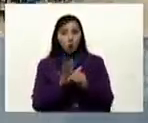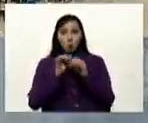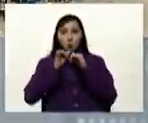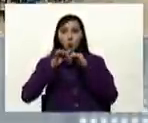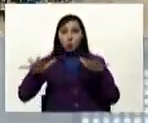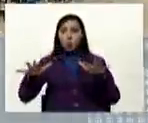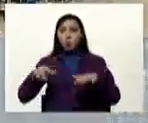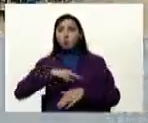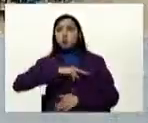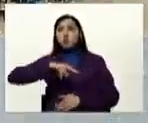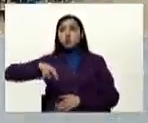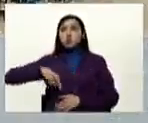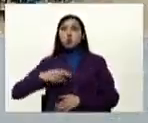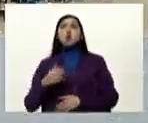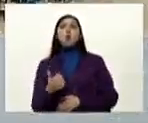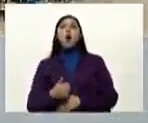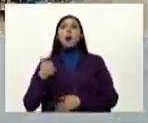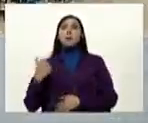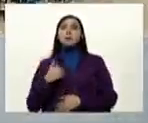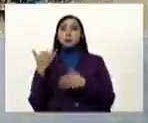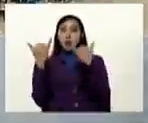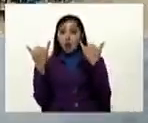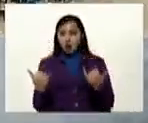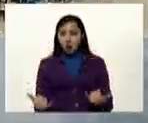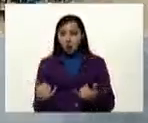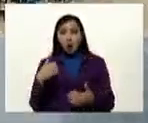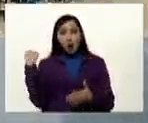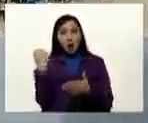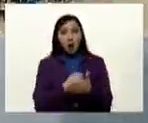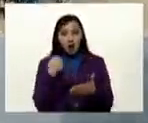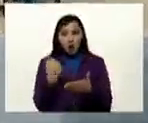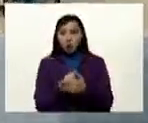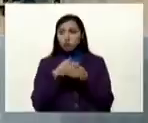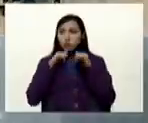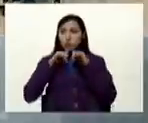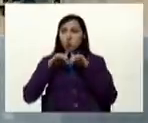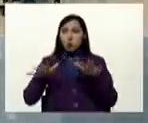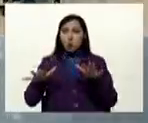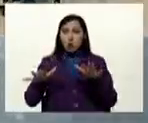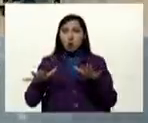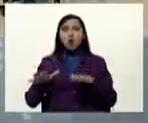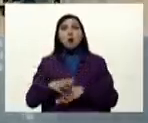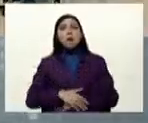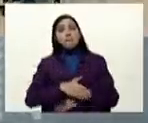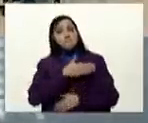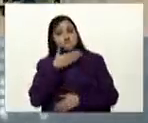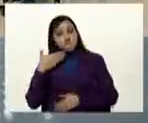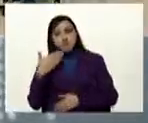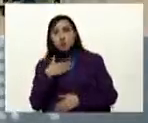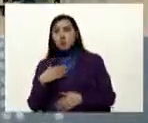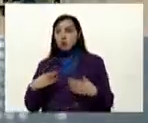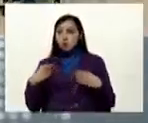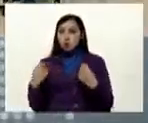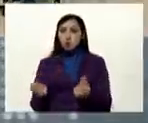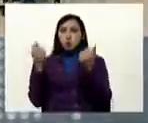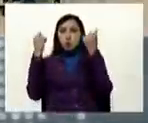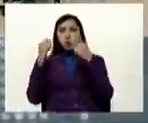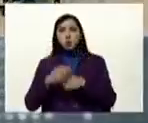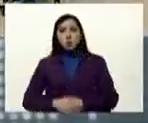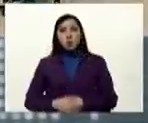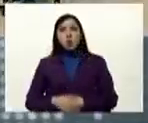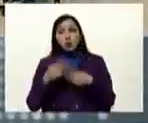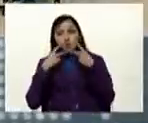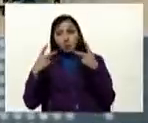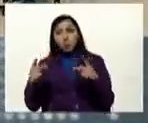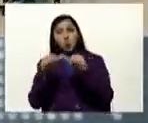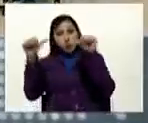vamos a aprovechar la lucha contra la pandemia para ir mejorando el sistema público nacional